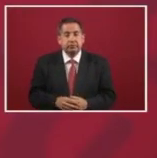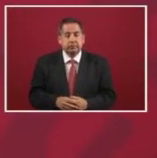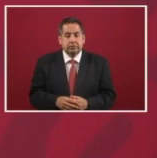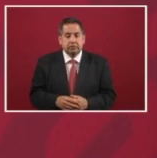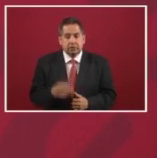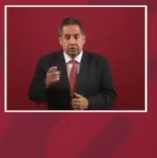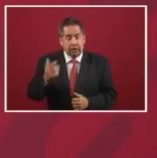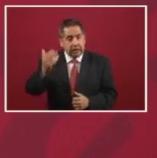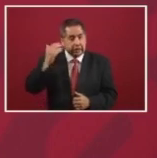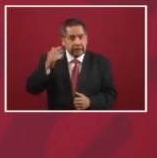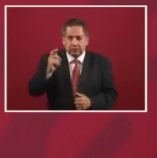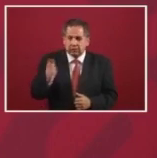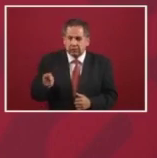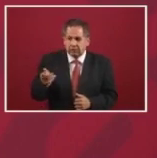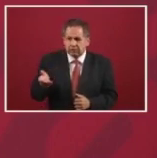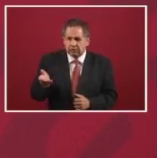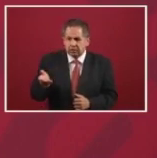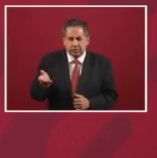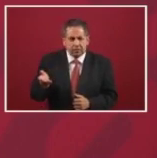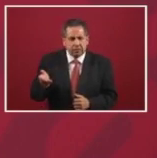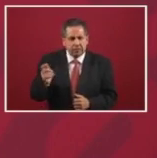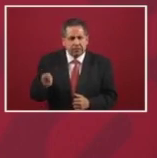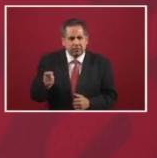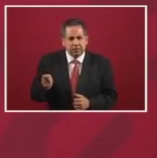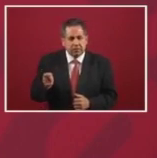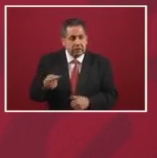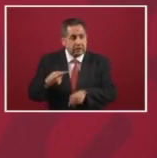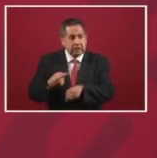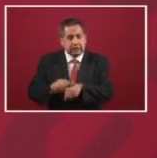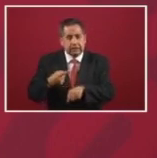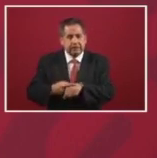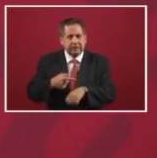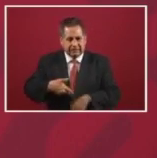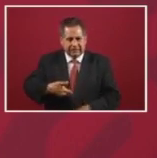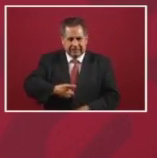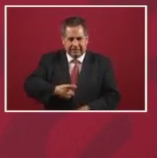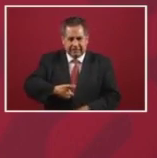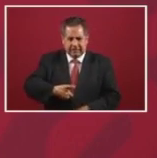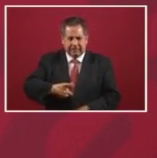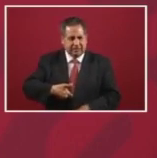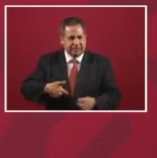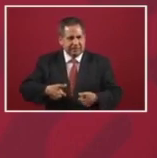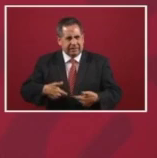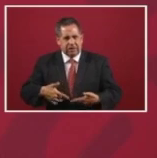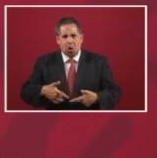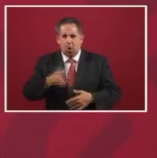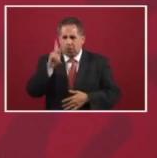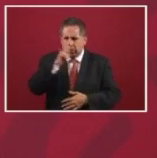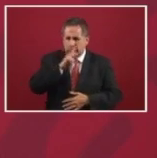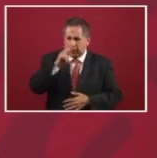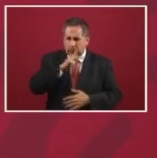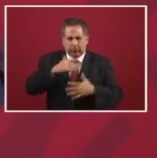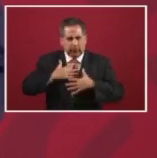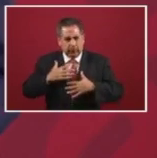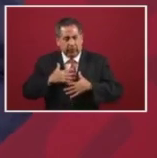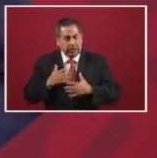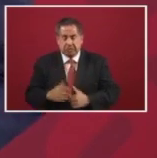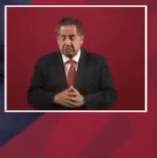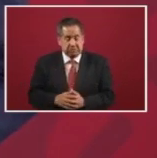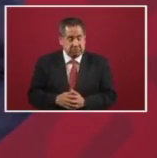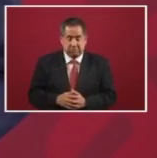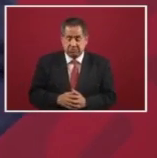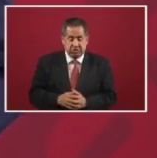O sea, antes eran enfermedades gastrointestinales, respiratorias,